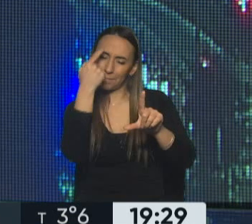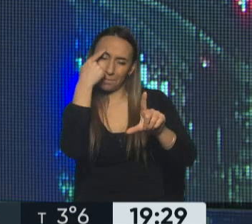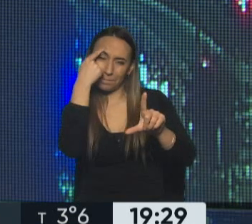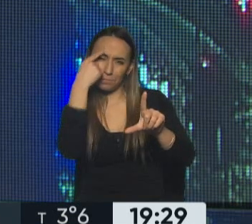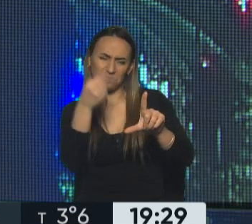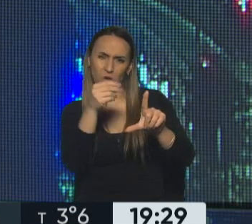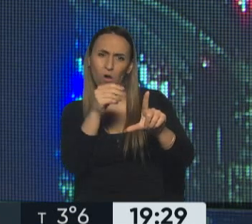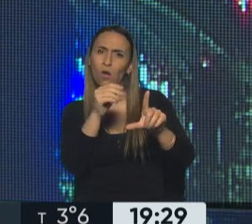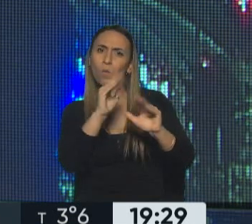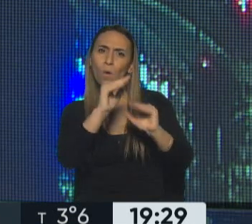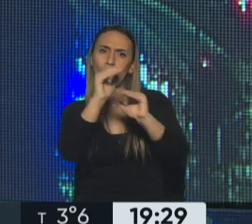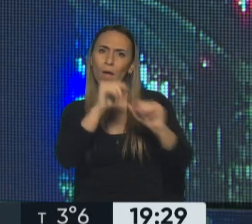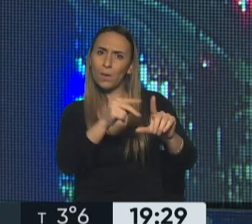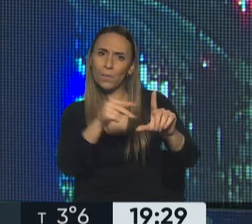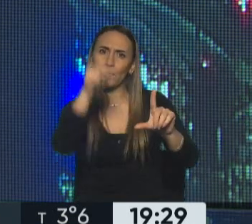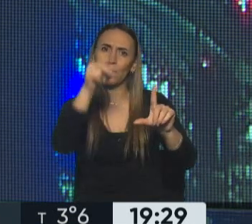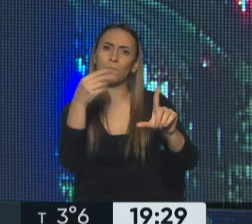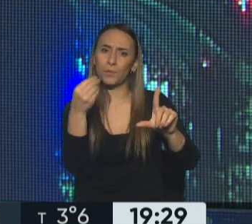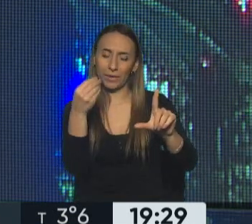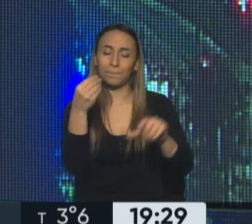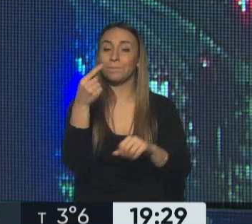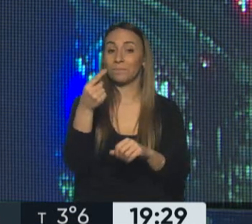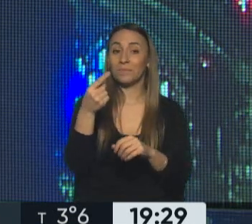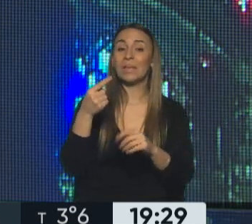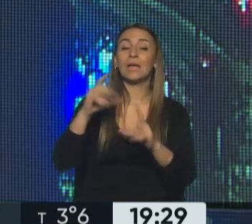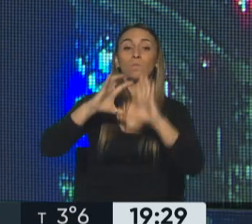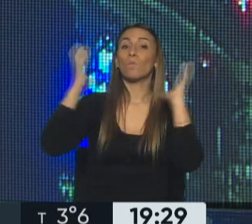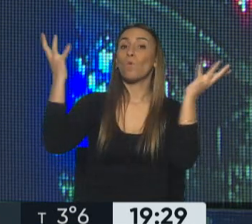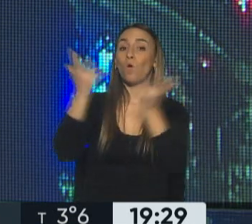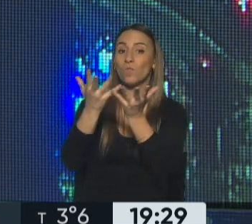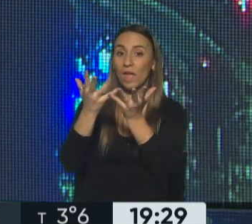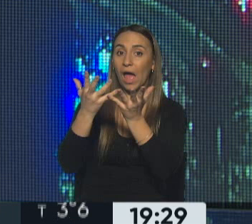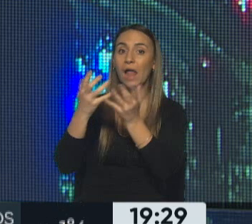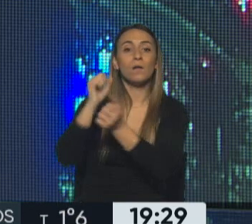Una, que los mercados energéticos a nivel mundial están convulsionados.